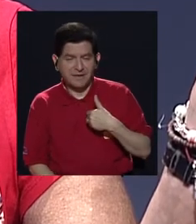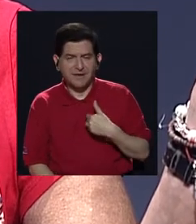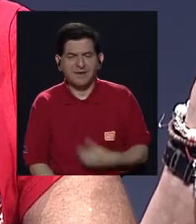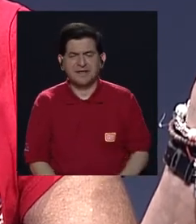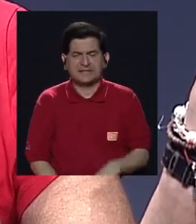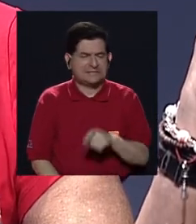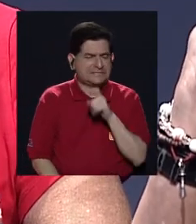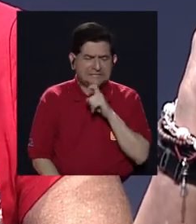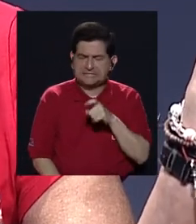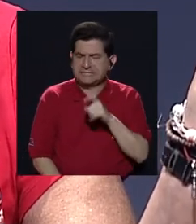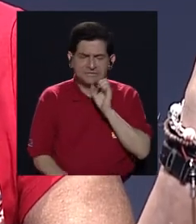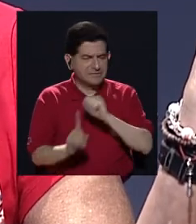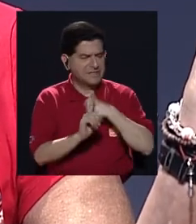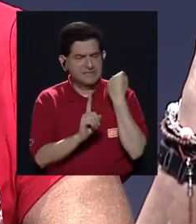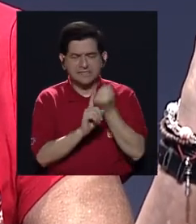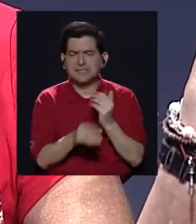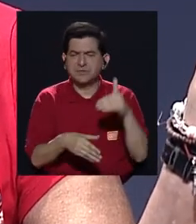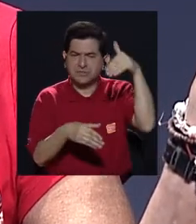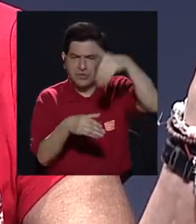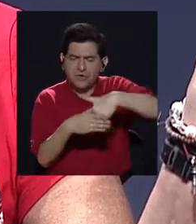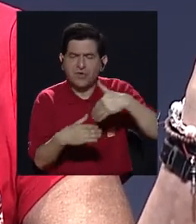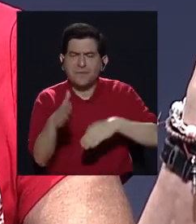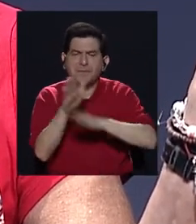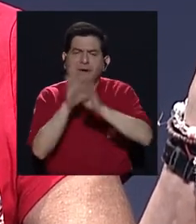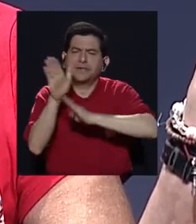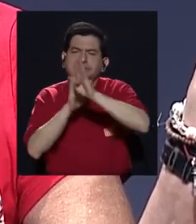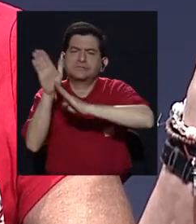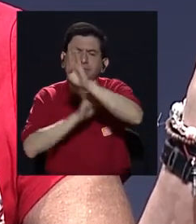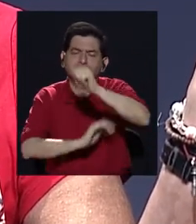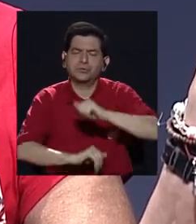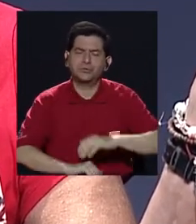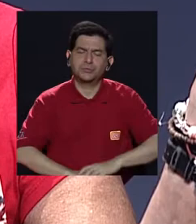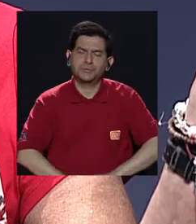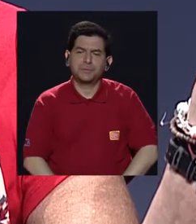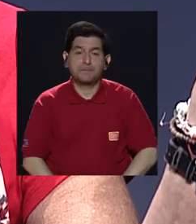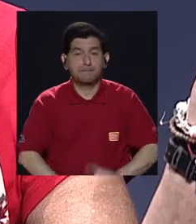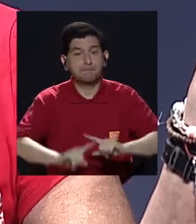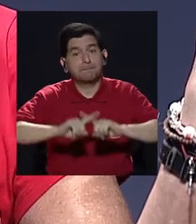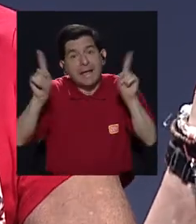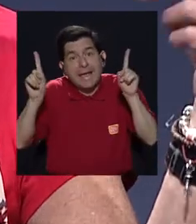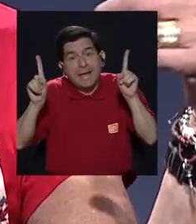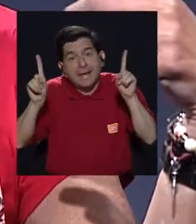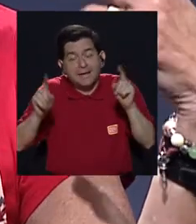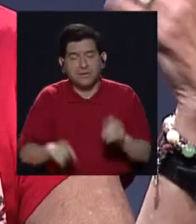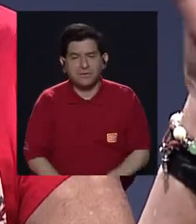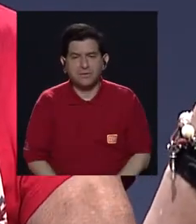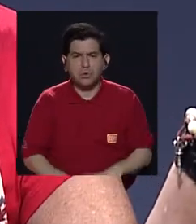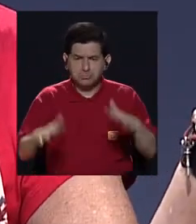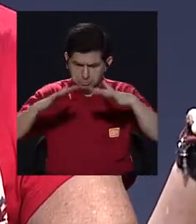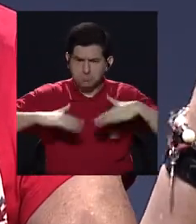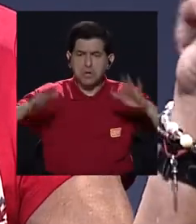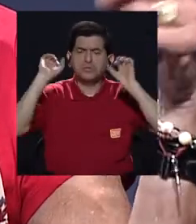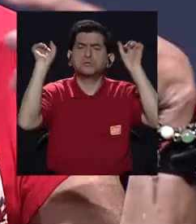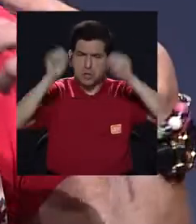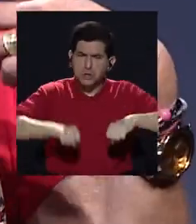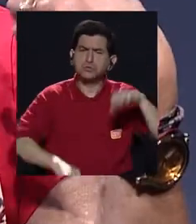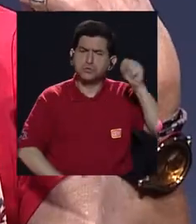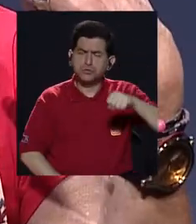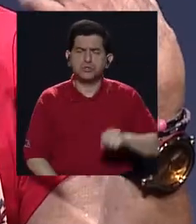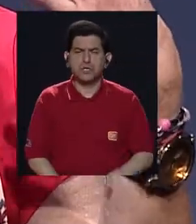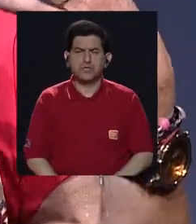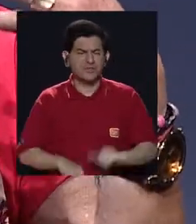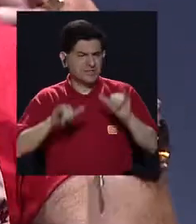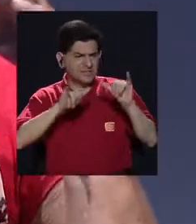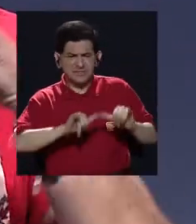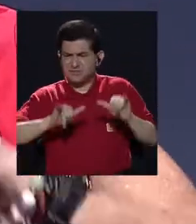más dificultad para insertarlos en el desarrollo pero bueno hay algunos espacios que se pueden entonces la